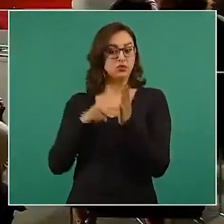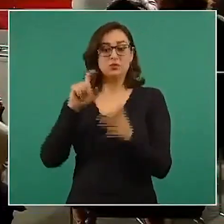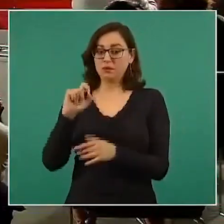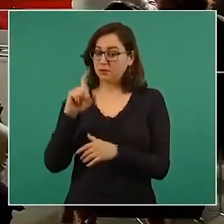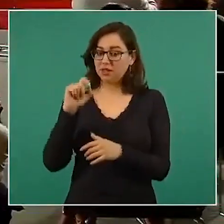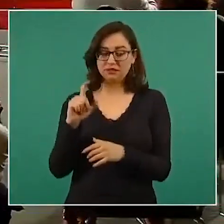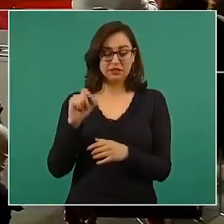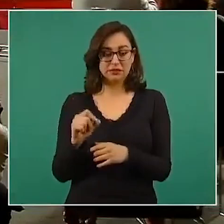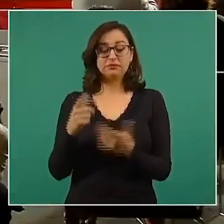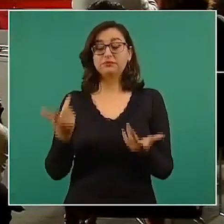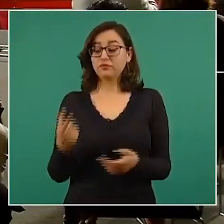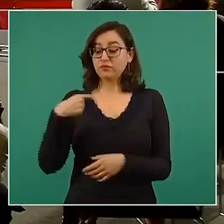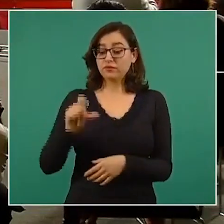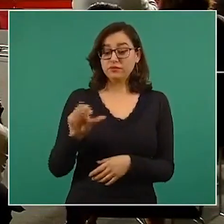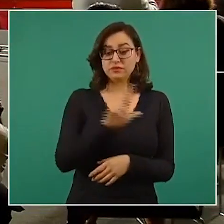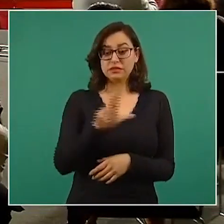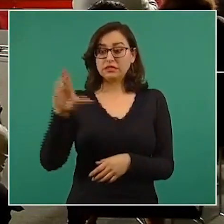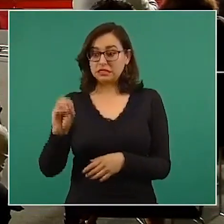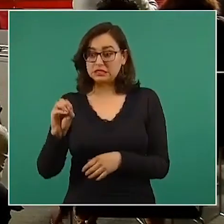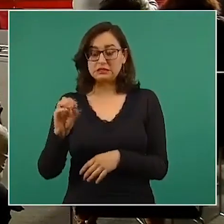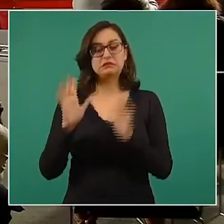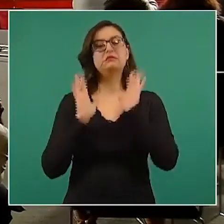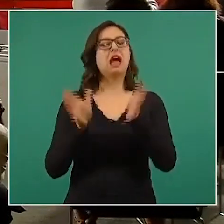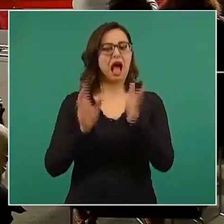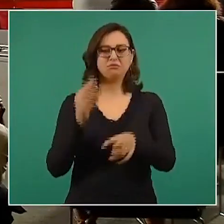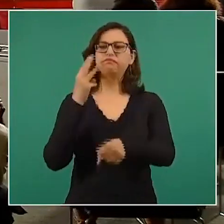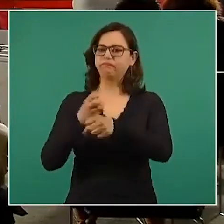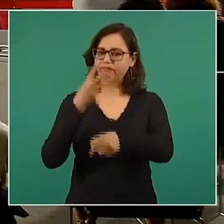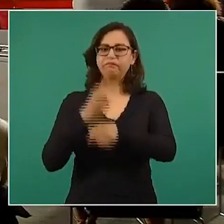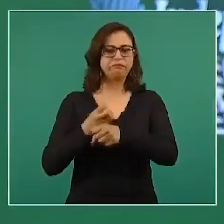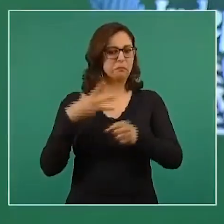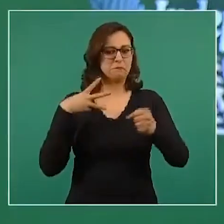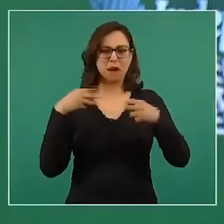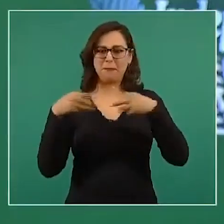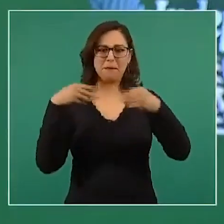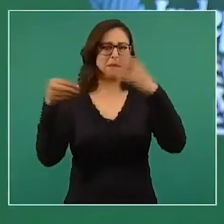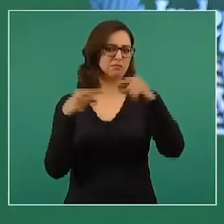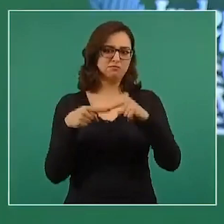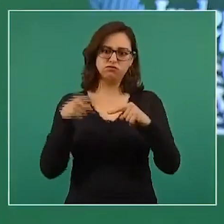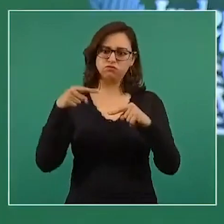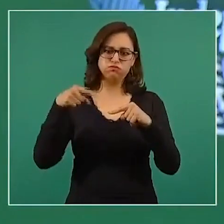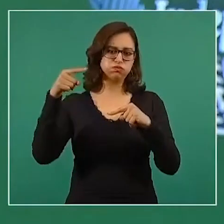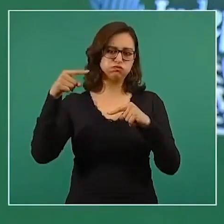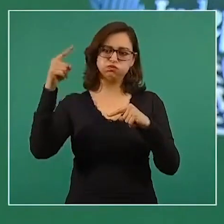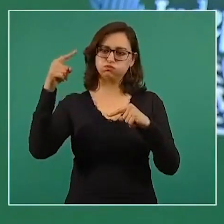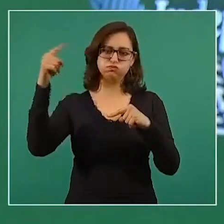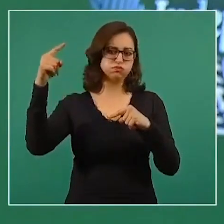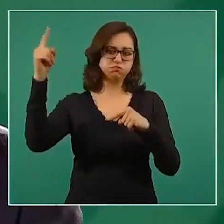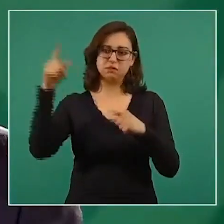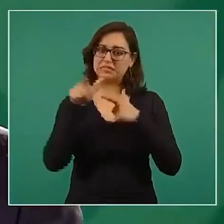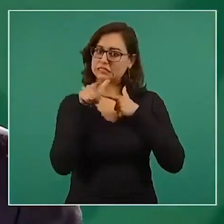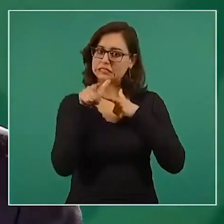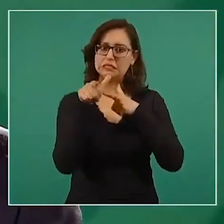2020. En el caso de Quintana Roo, de hecho, ya lo ha sobrepasado y continúa con una tendencia a la alza. Entonces,